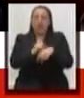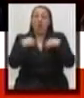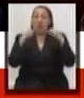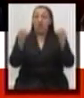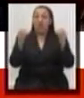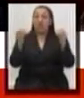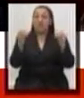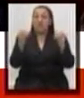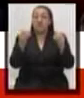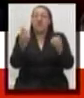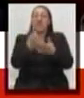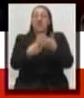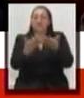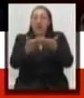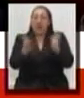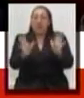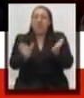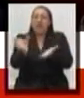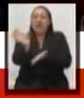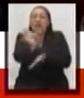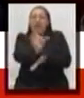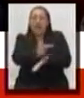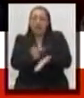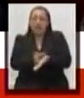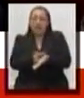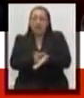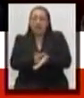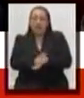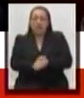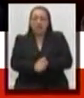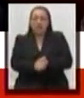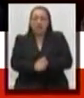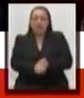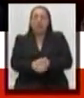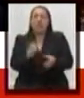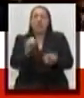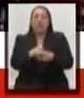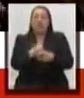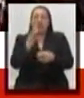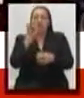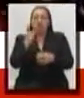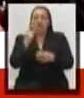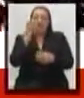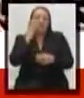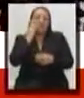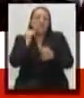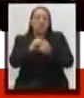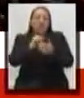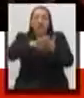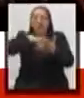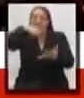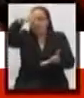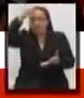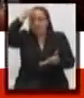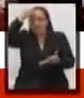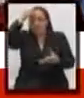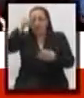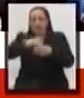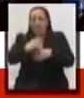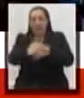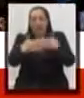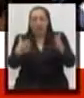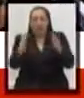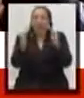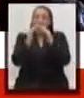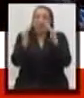adolescentes que se abren camino en la deslumbrante experiencia del aprendizaje en el aula, en